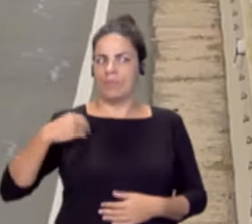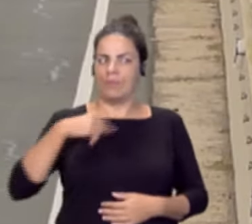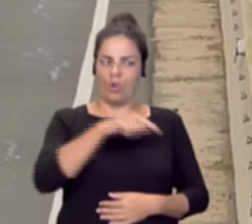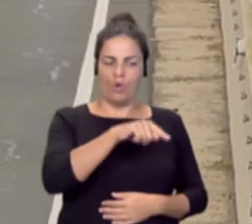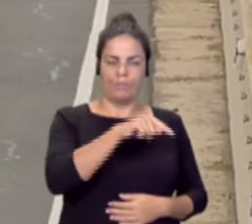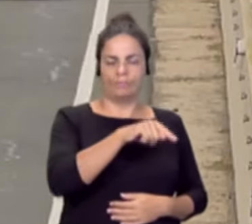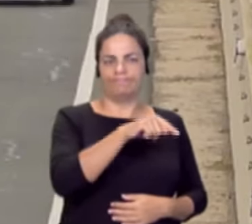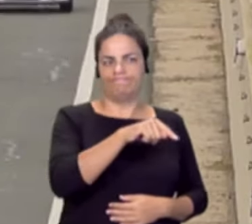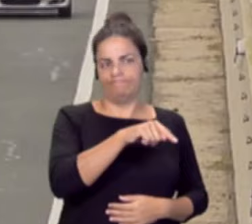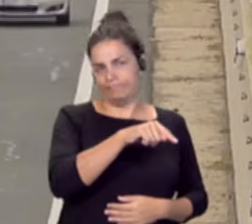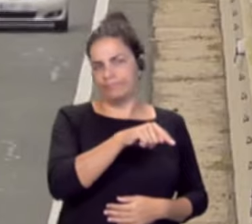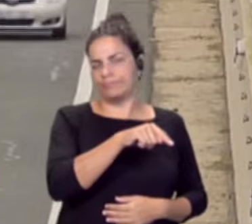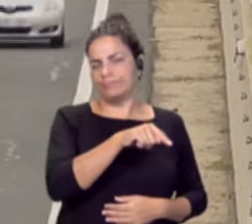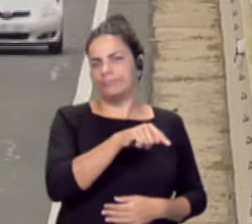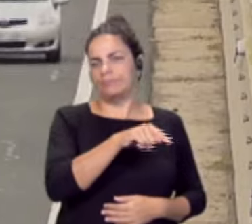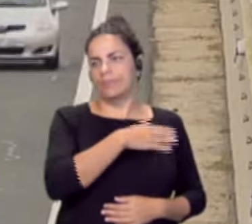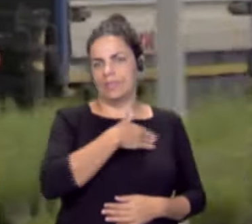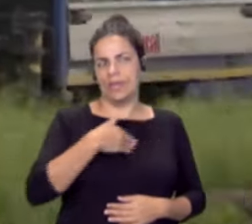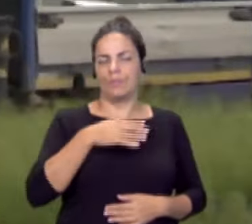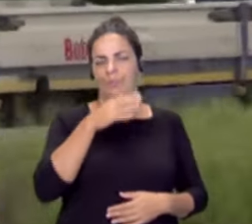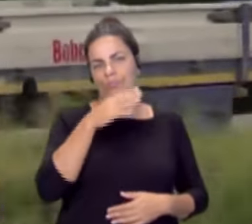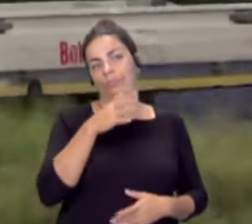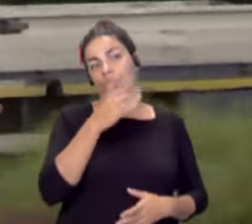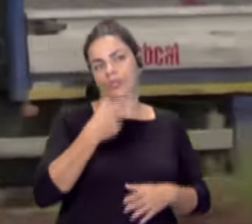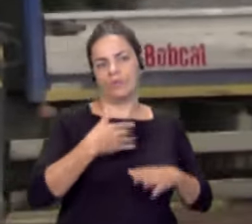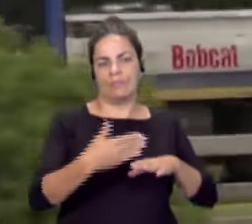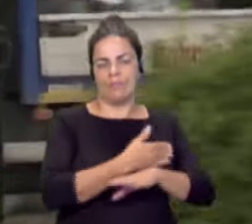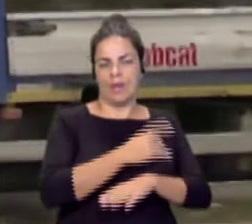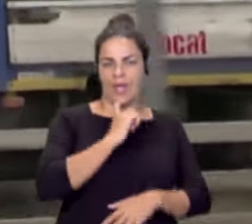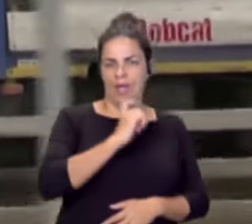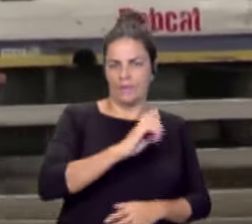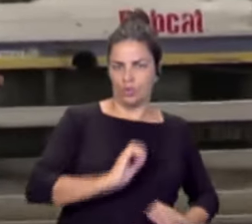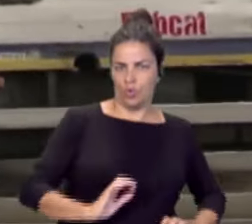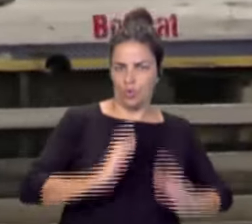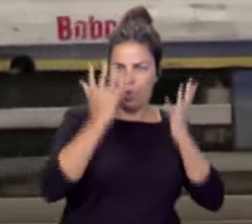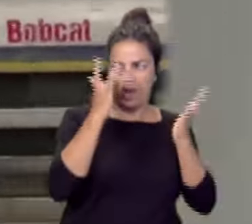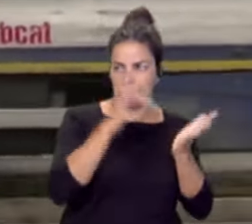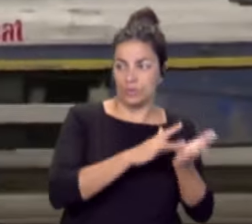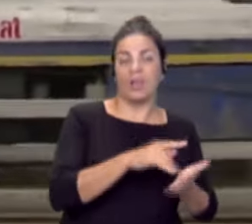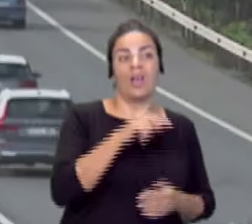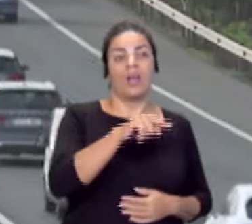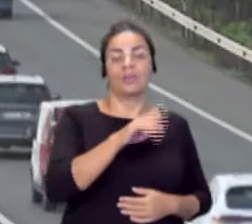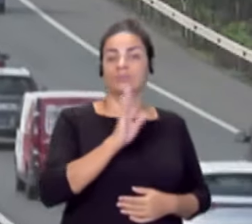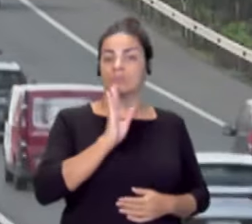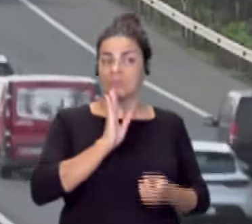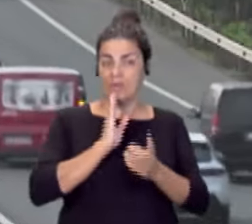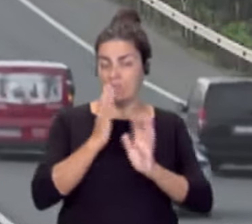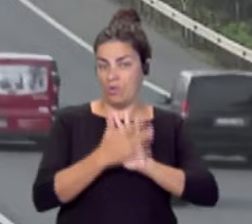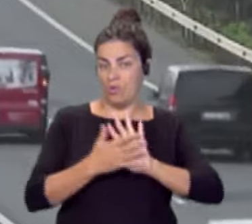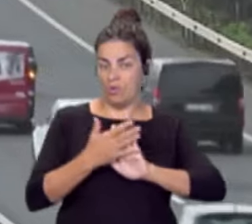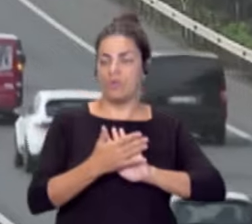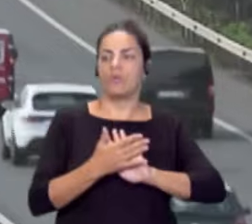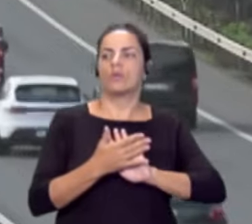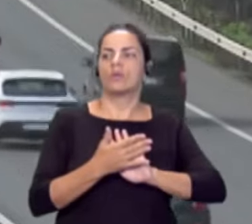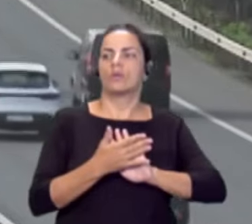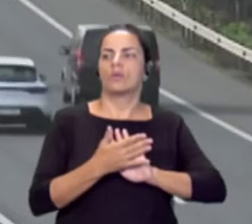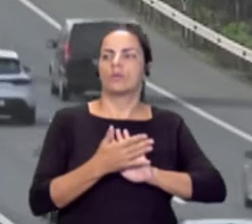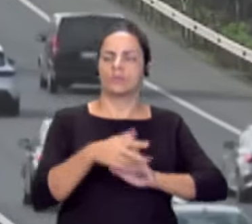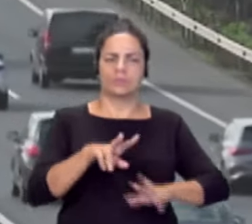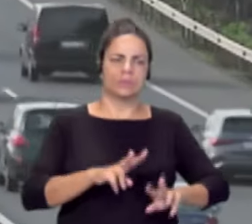preaviso de huelga. Esto es una cuestión que, como se ha comentado ahora mismo, pues un tema ansiado